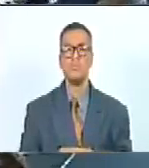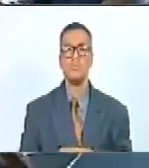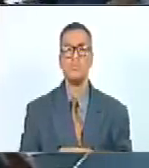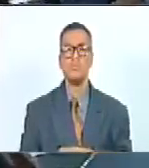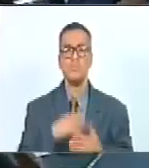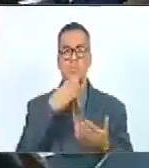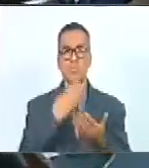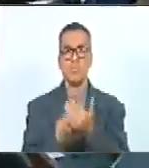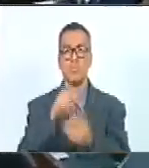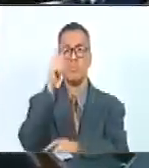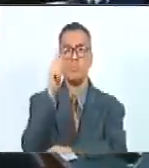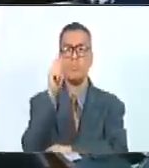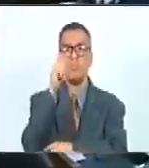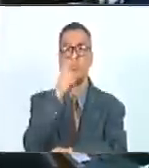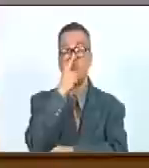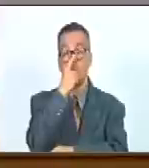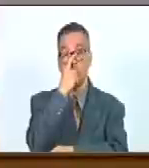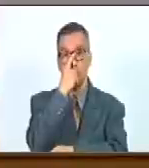Muchas gracias, diputado.